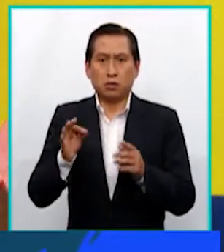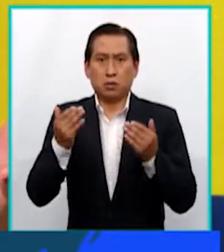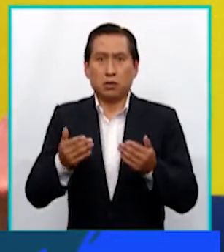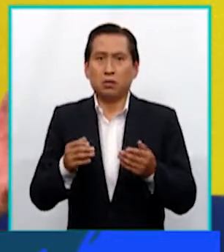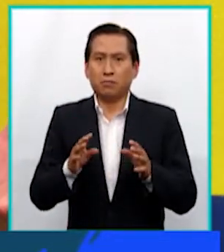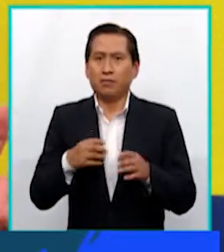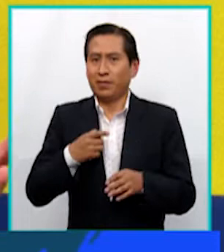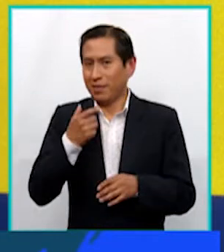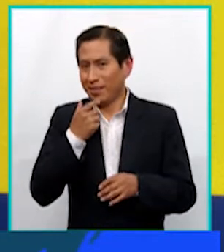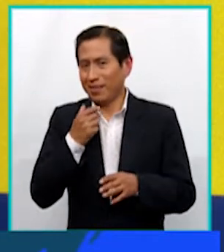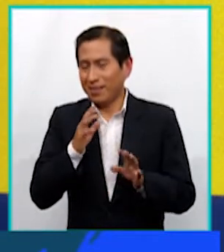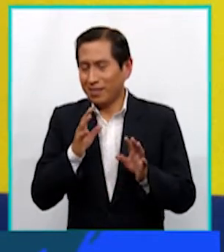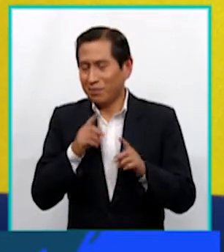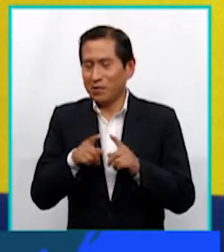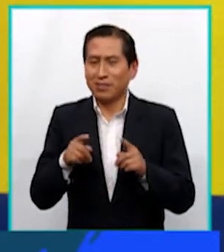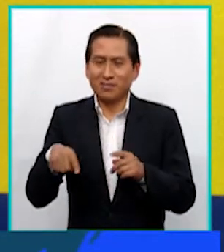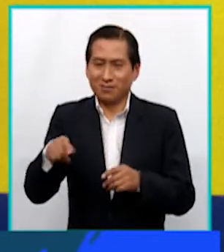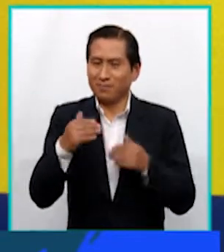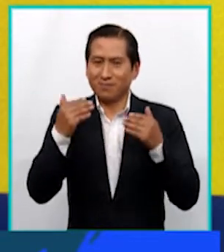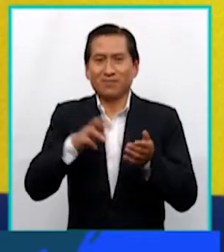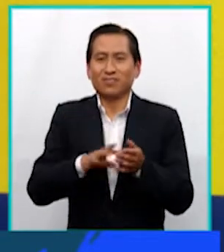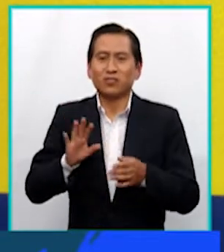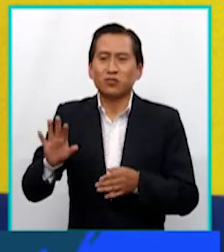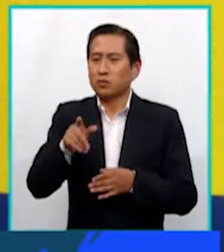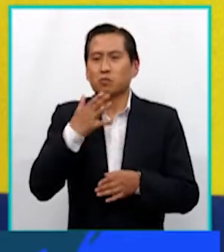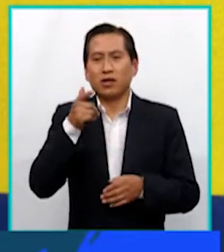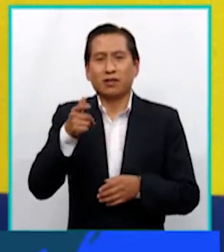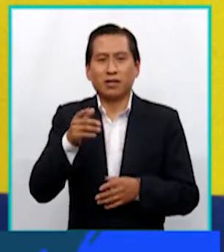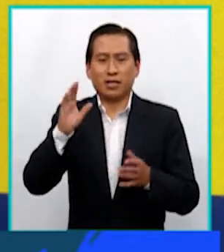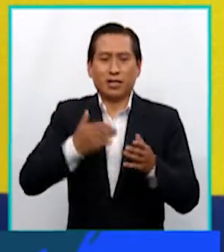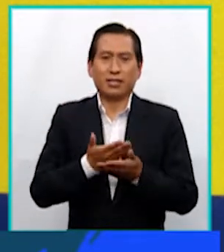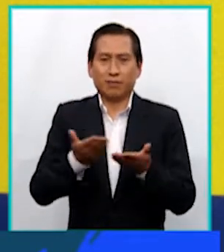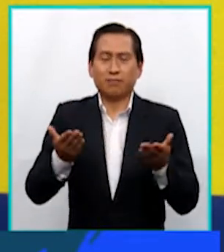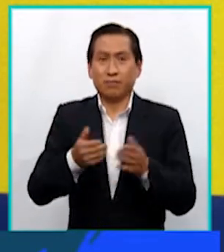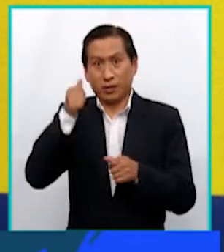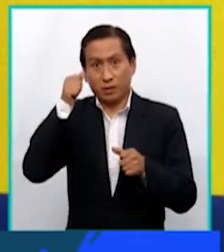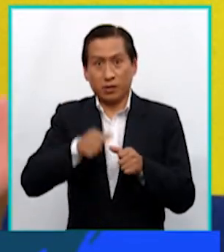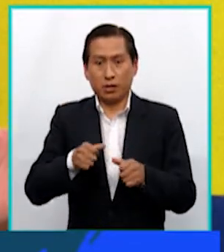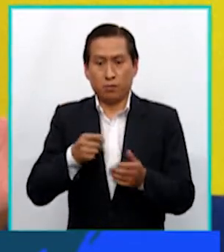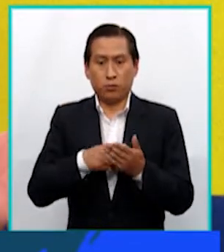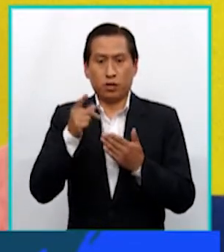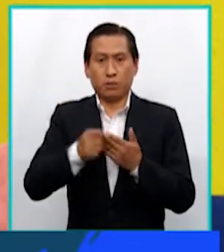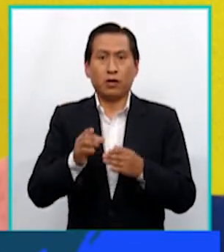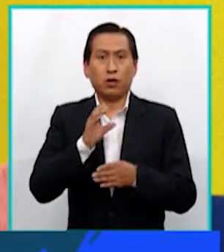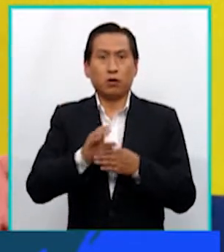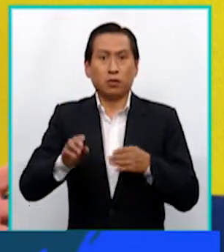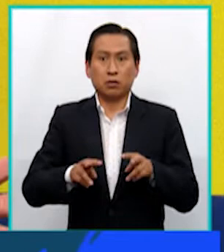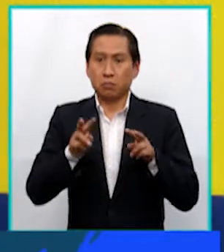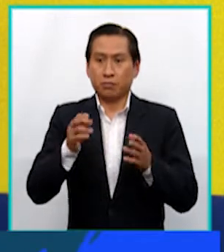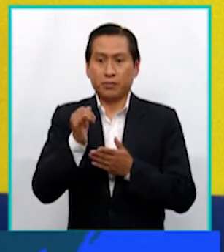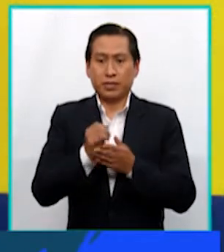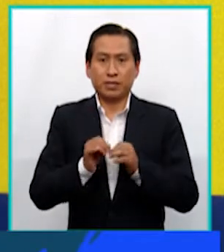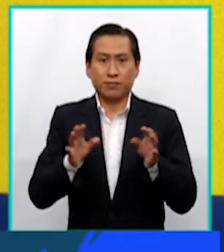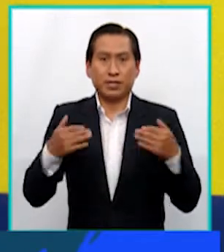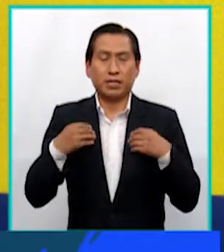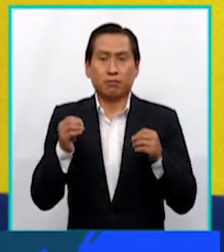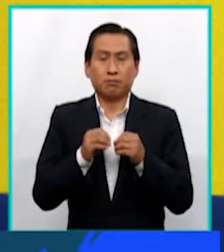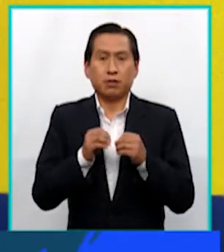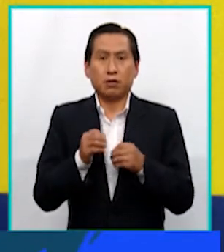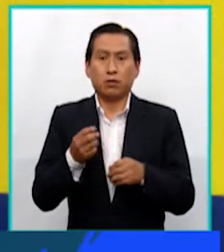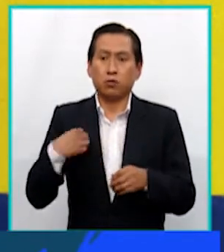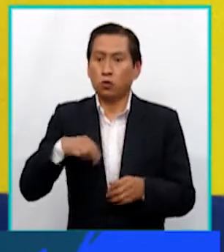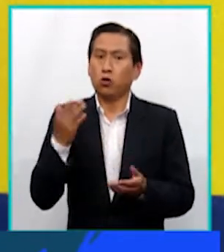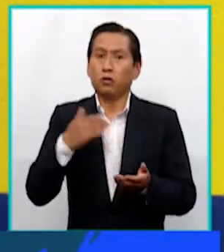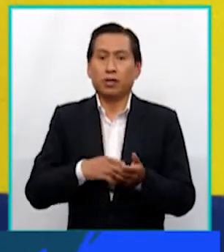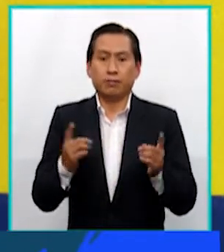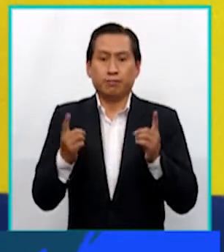contexto. Espero que sean los chicos los que la canten en vivo. Recuerden que nuestro programa completo pueden encontrarlo en redes sociales y que nos